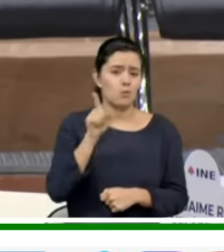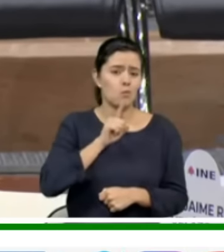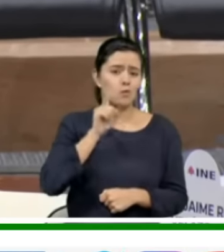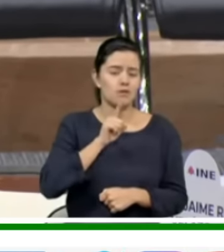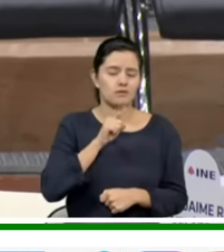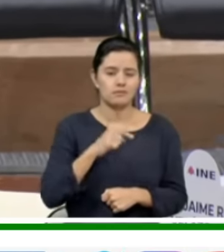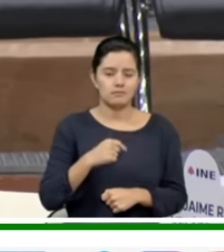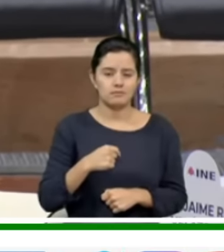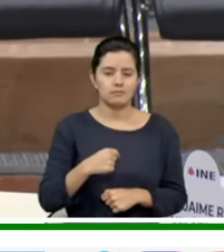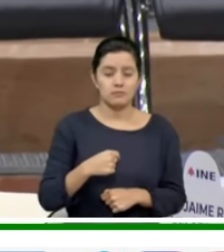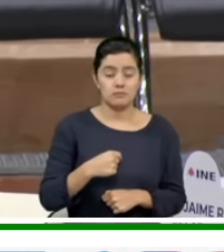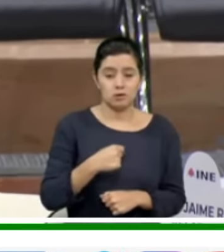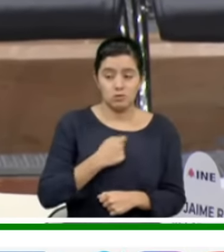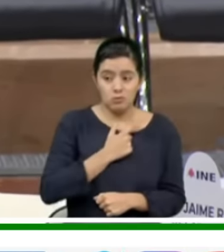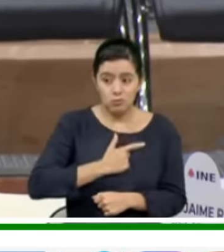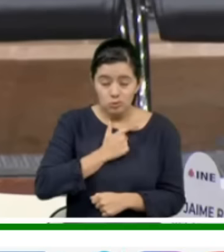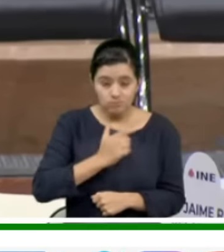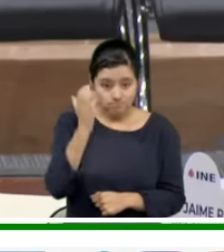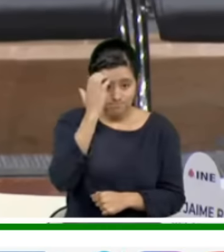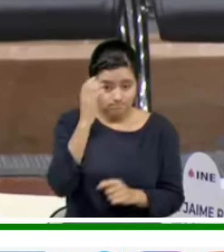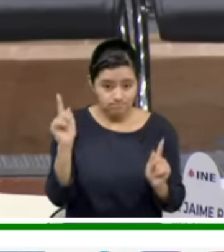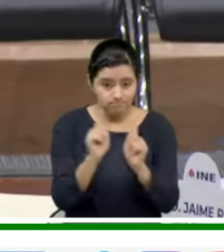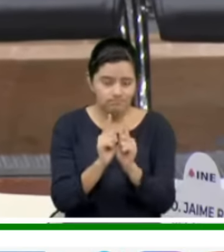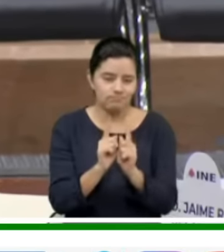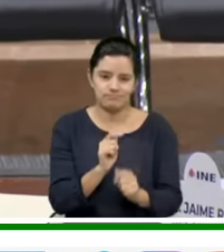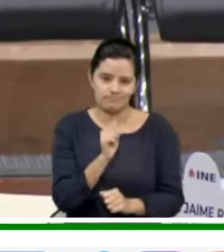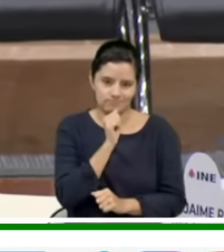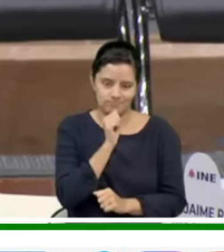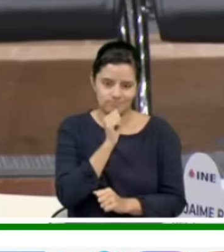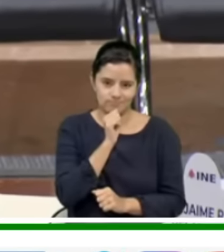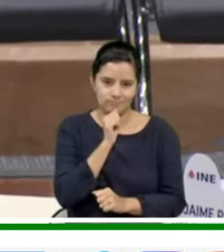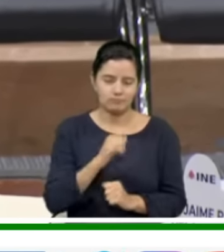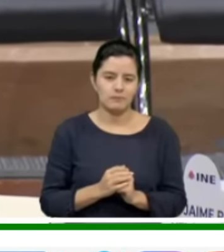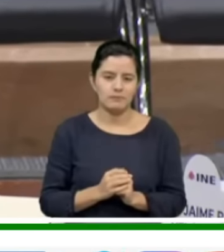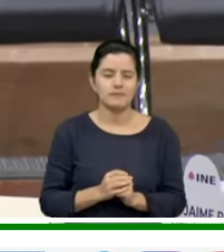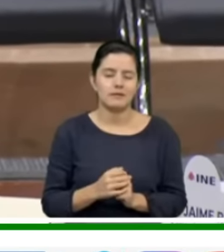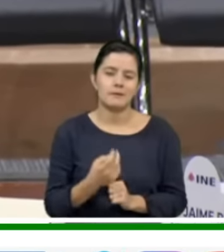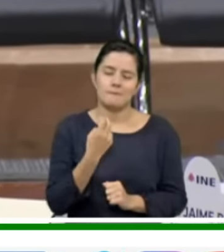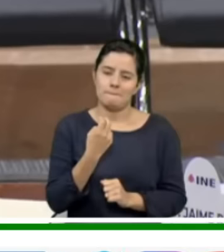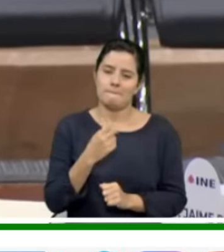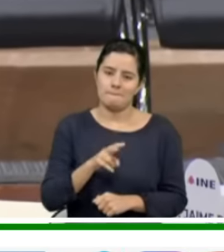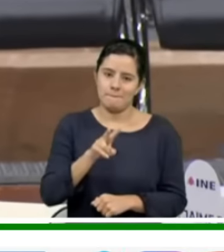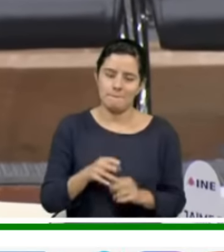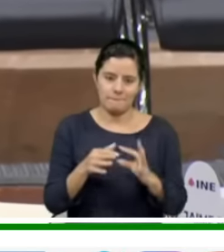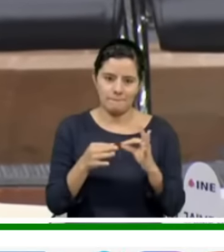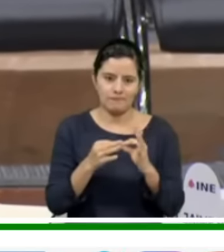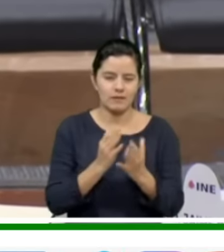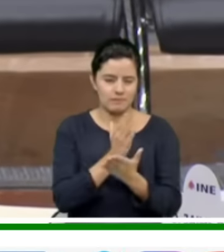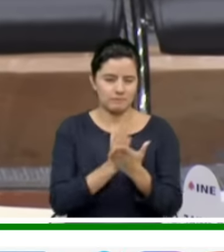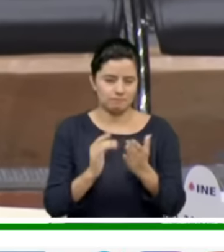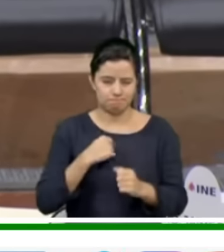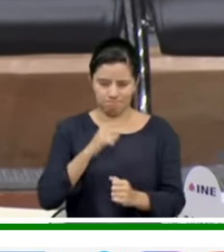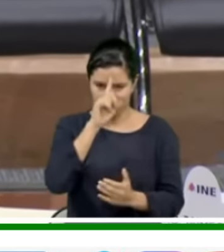no tengo el gusto de conocerla esa es esa es la verdad por otra parte yo creo eh señor